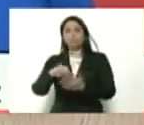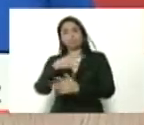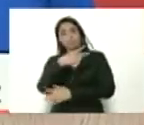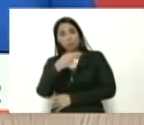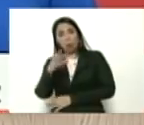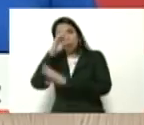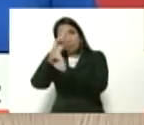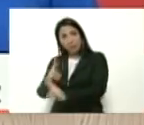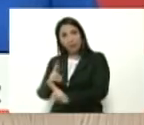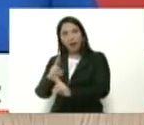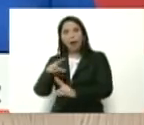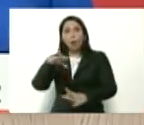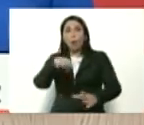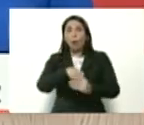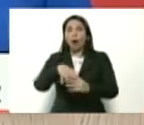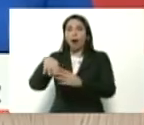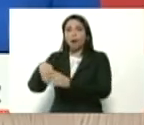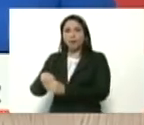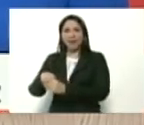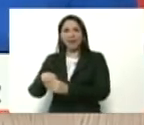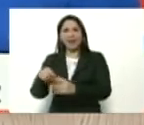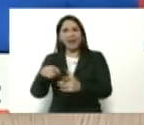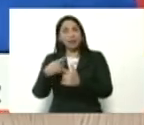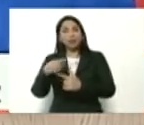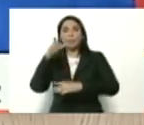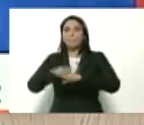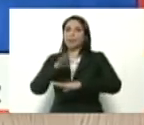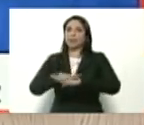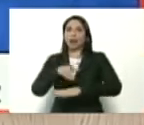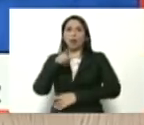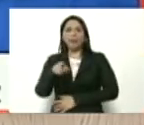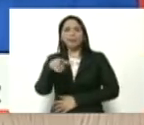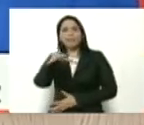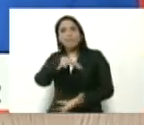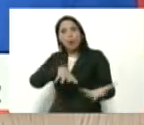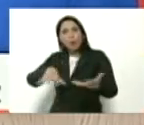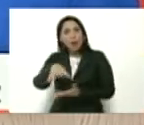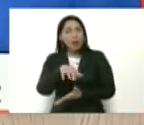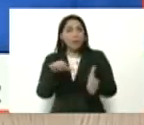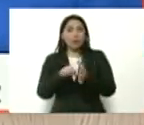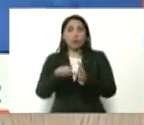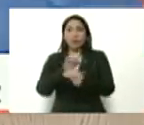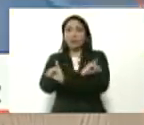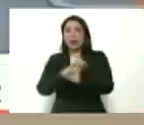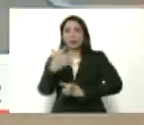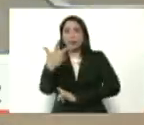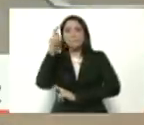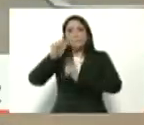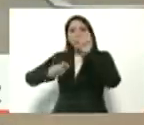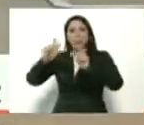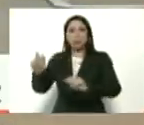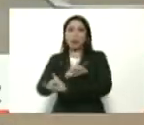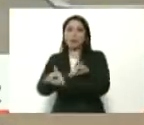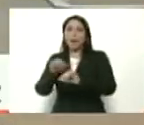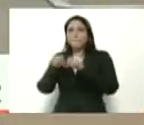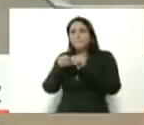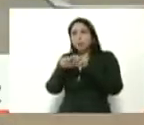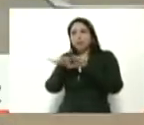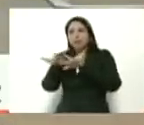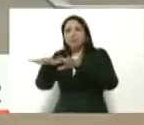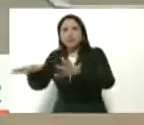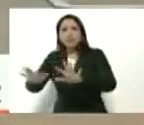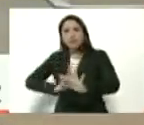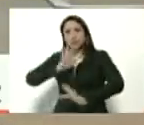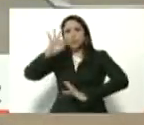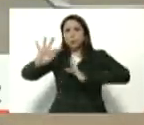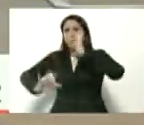respetar la cuarentena ha derivado en este caso donde ya tres personas han contagiado, como ustedes pueden